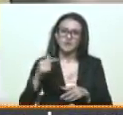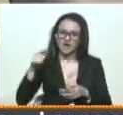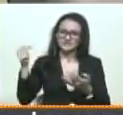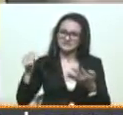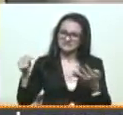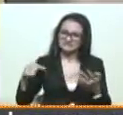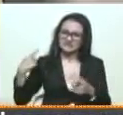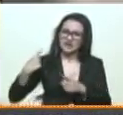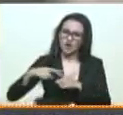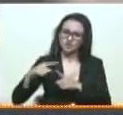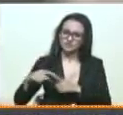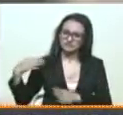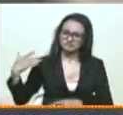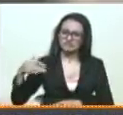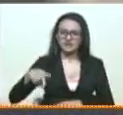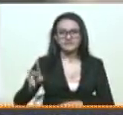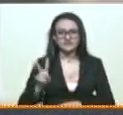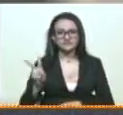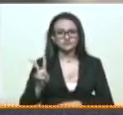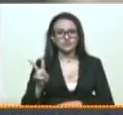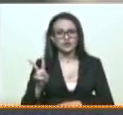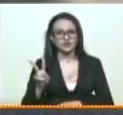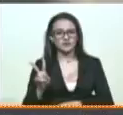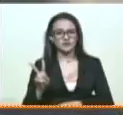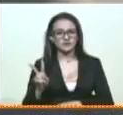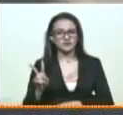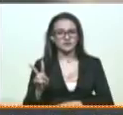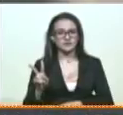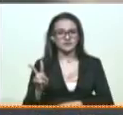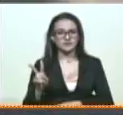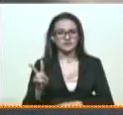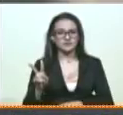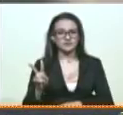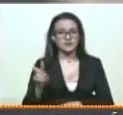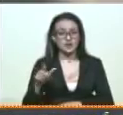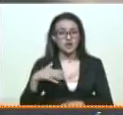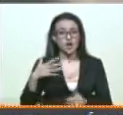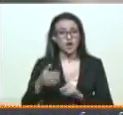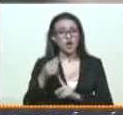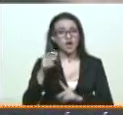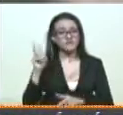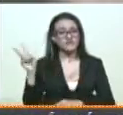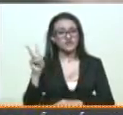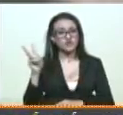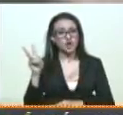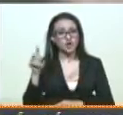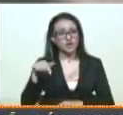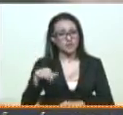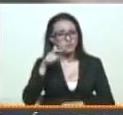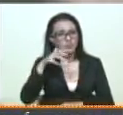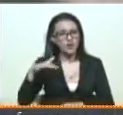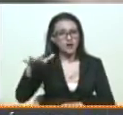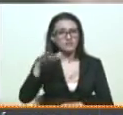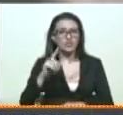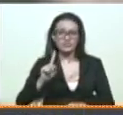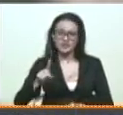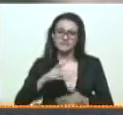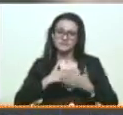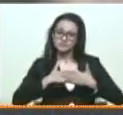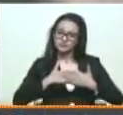y las que han de seguir ocurriendo para lograr la victoria de nuestro pueblo. Es indispensable la